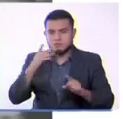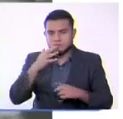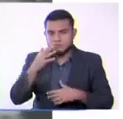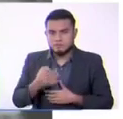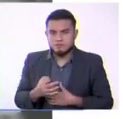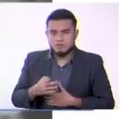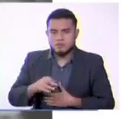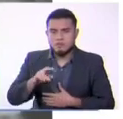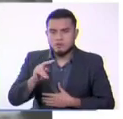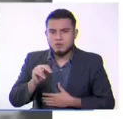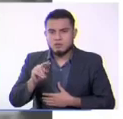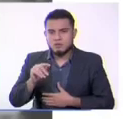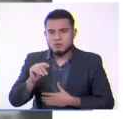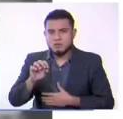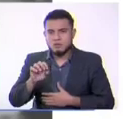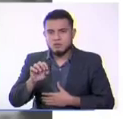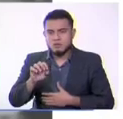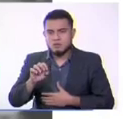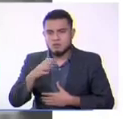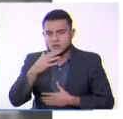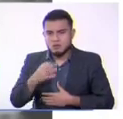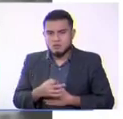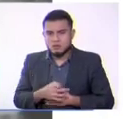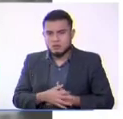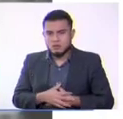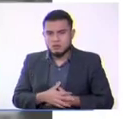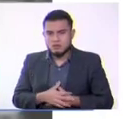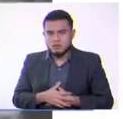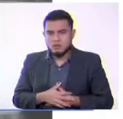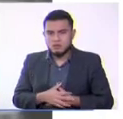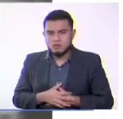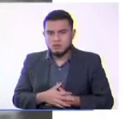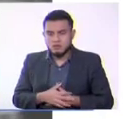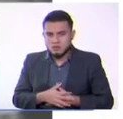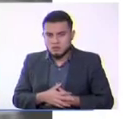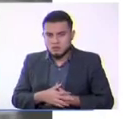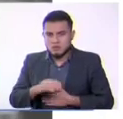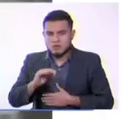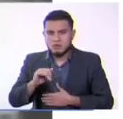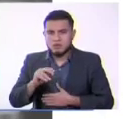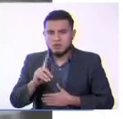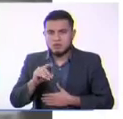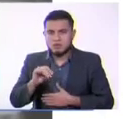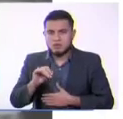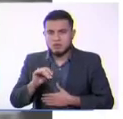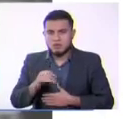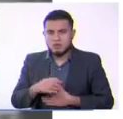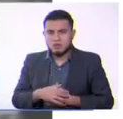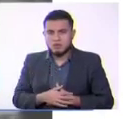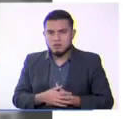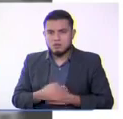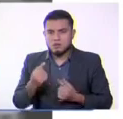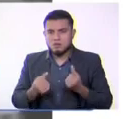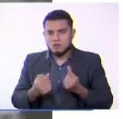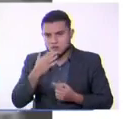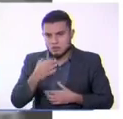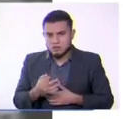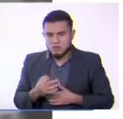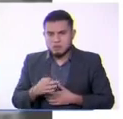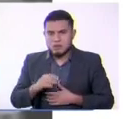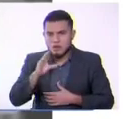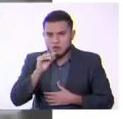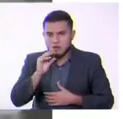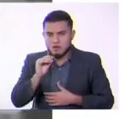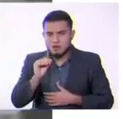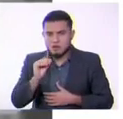Ángeles? Ah, ¿de Los Ángeles? ¿No tiene angina? ¿Cuáles anginas? No puede hablar. Ya le